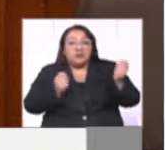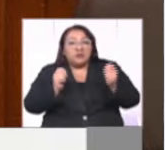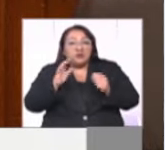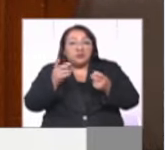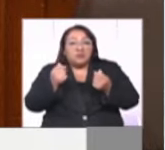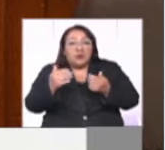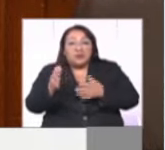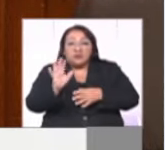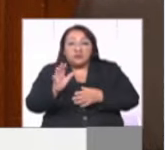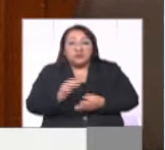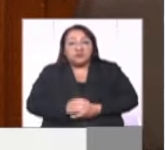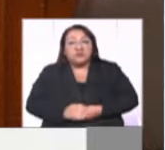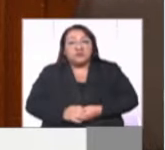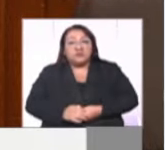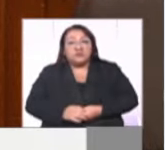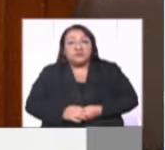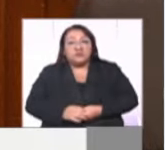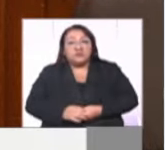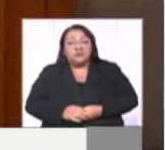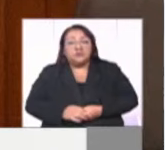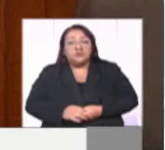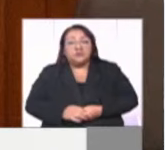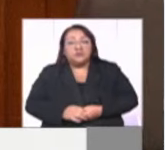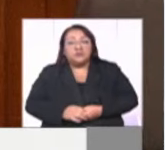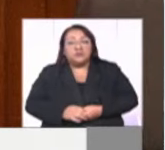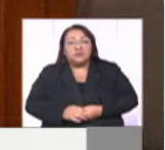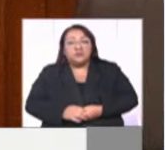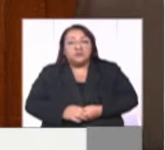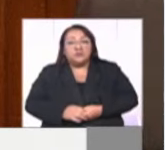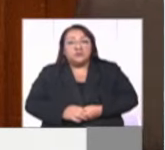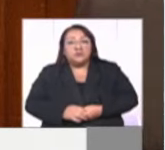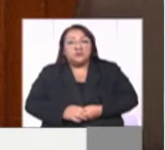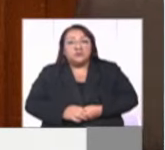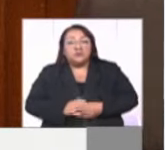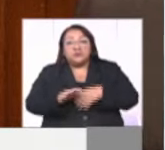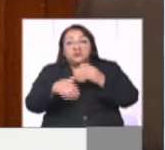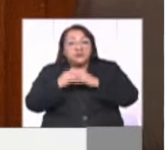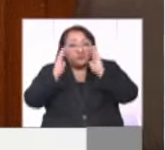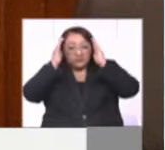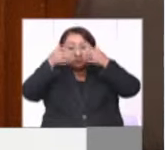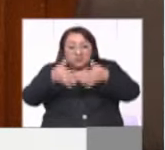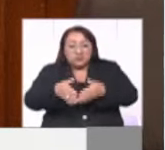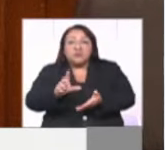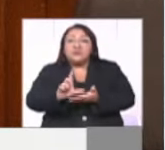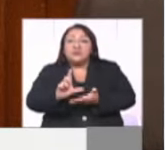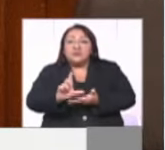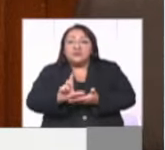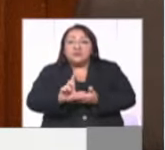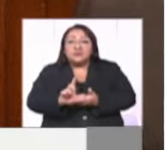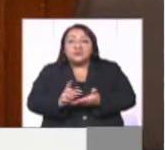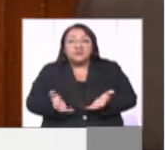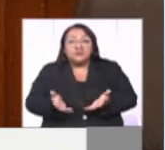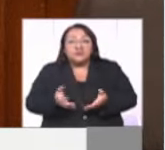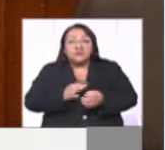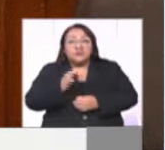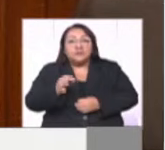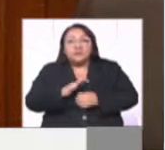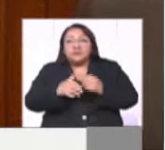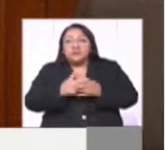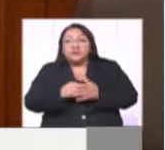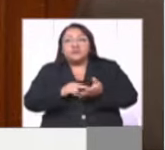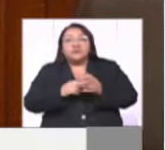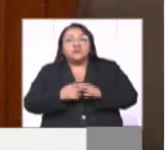sus recursos de la venta de boletos. Todo se centraliza en Lima. Es una región